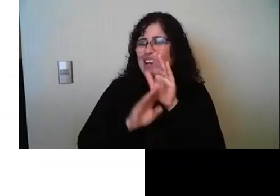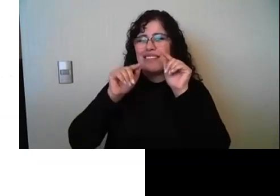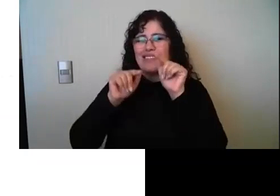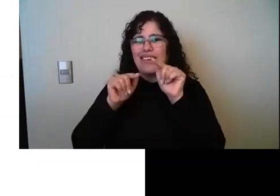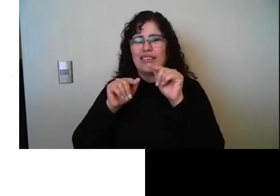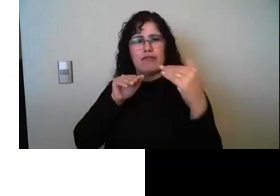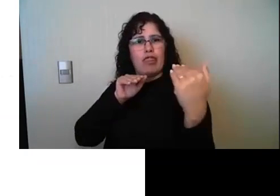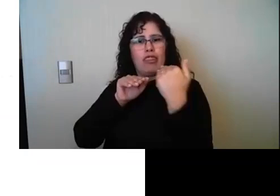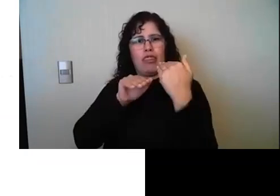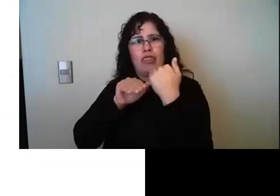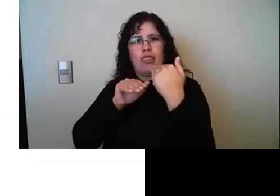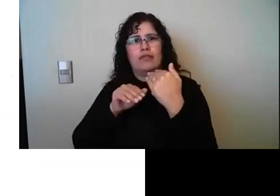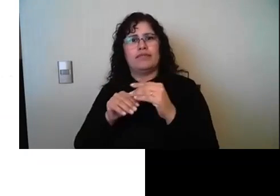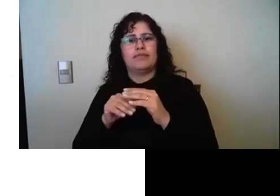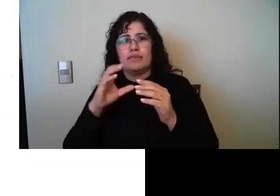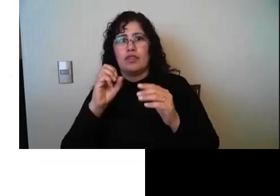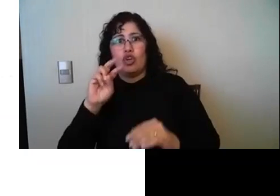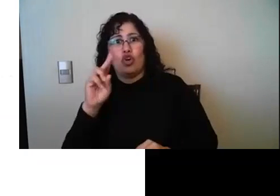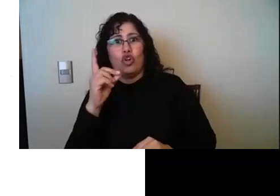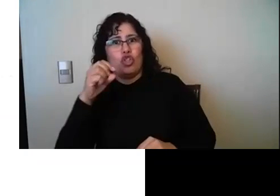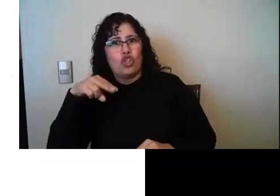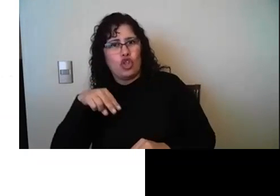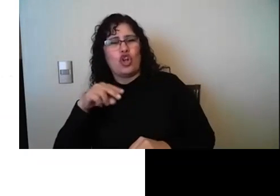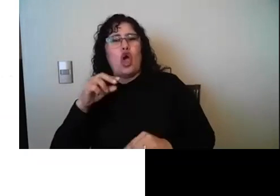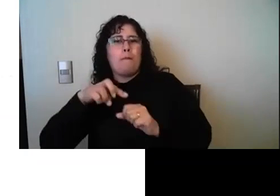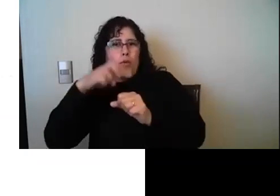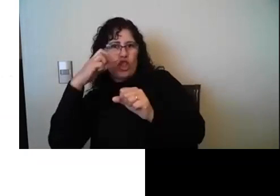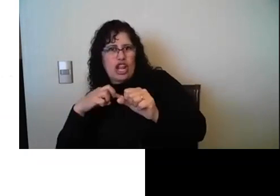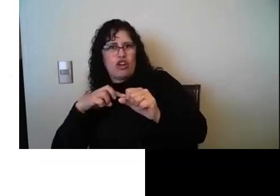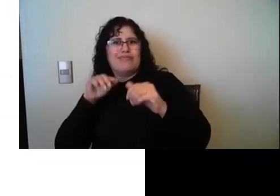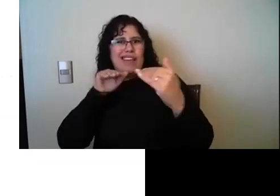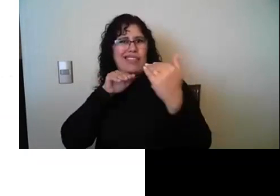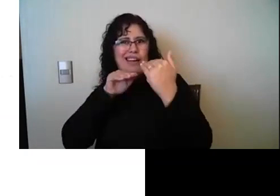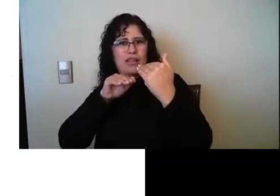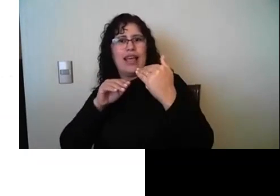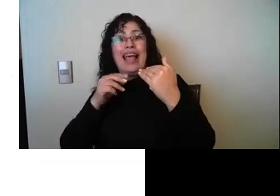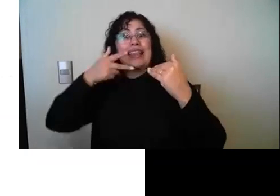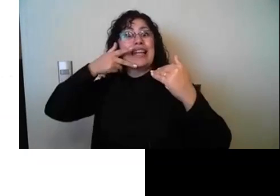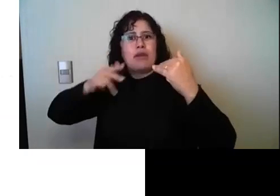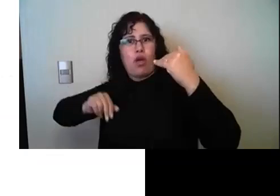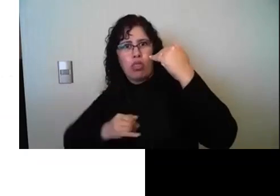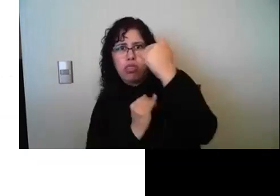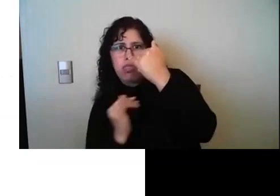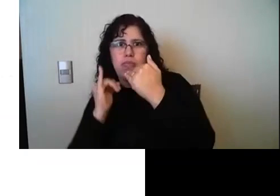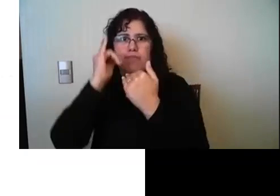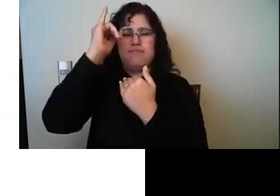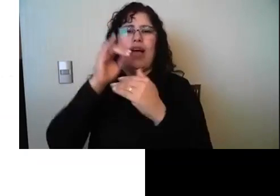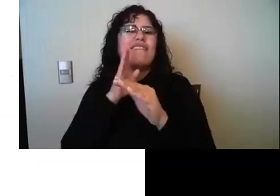información del cordón posterior, por tanto es una carretera que ya existe, la toma el trigémino, y luego llega al tálamo. Y aquí